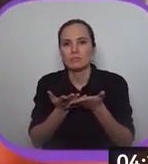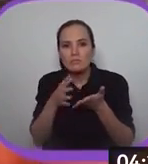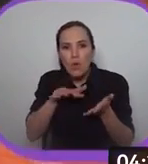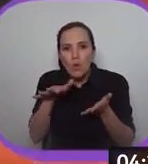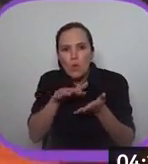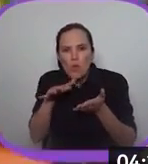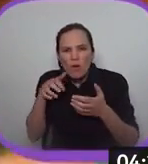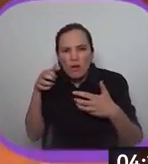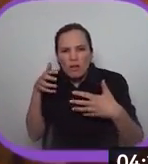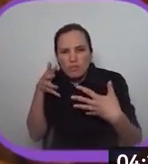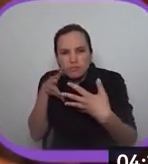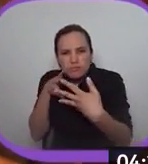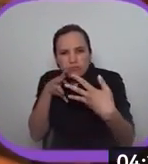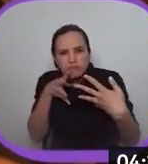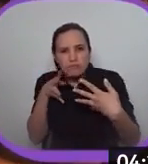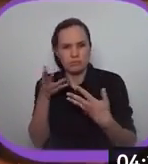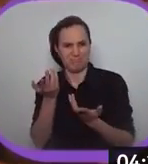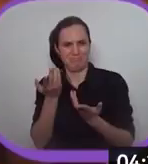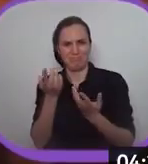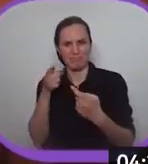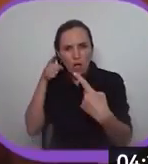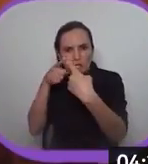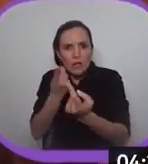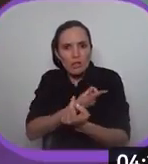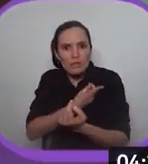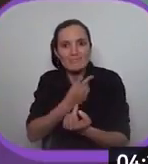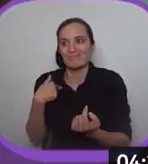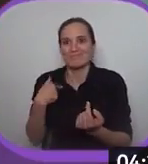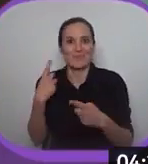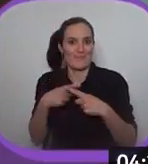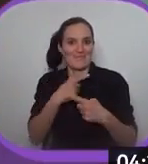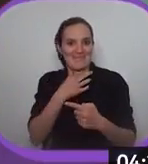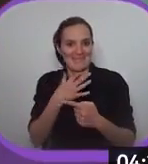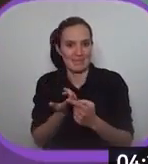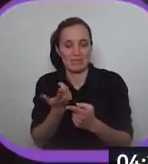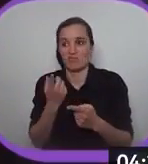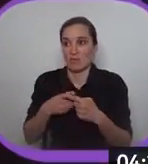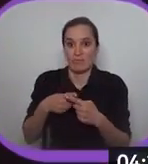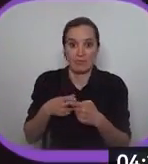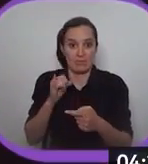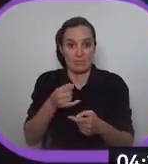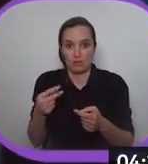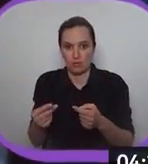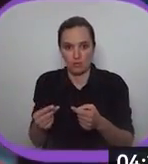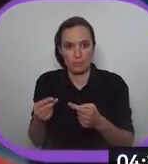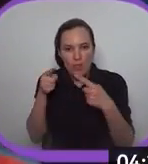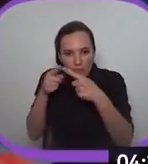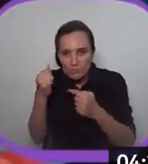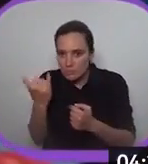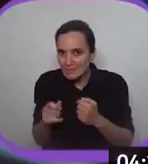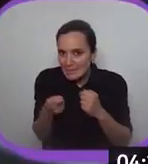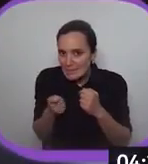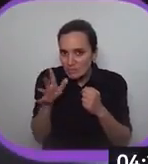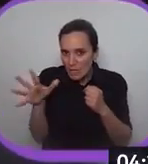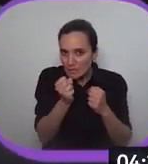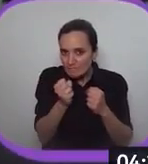¡Wow! ¿Esta es una zona de batalla? ¿Dónde está el enemigo? Yo esperaba una fiesta. Con fiesta o sin fiesta, tenemos una misión.